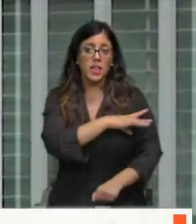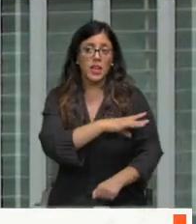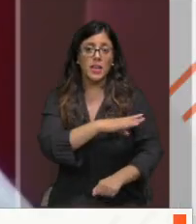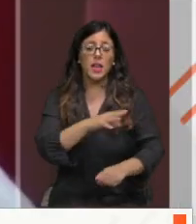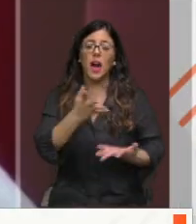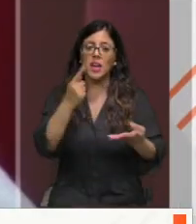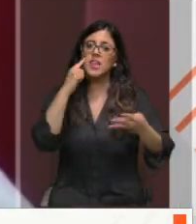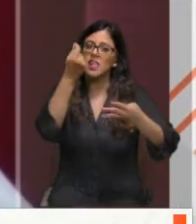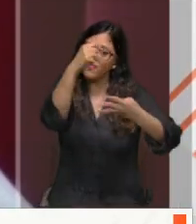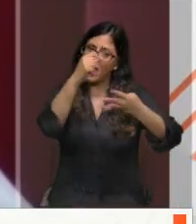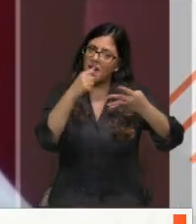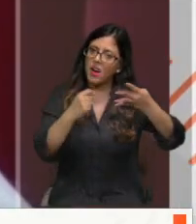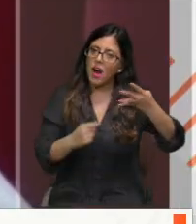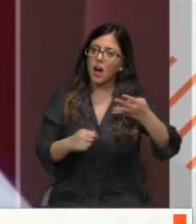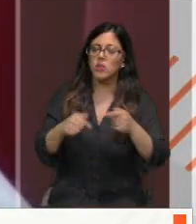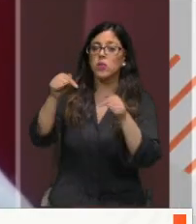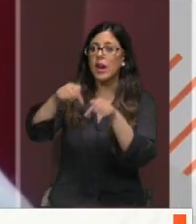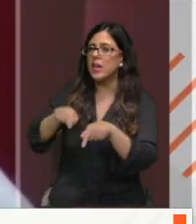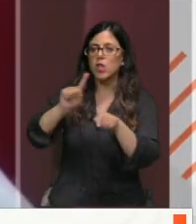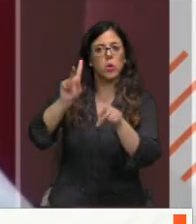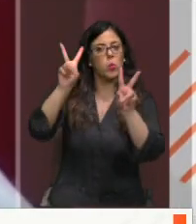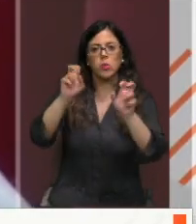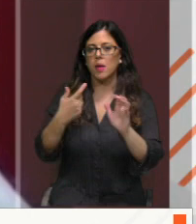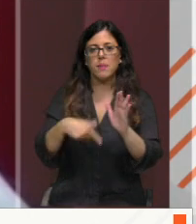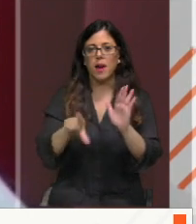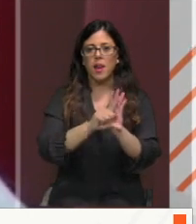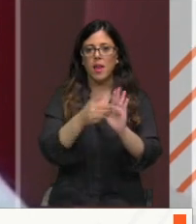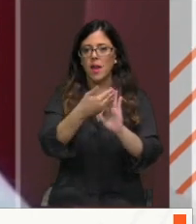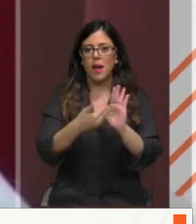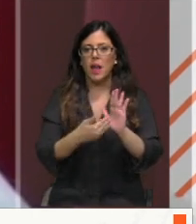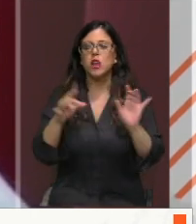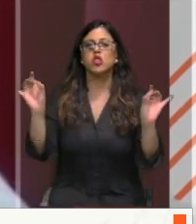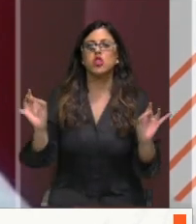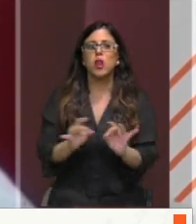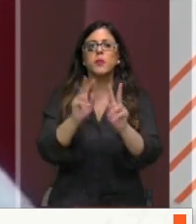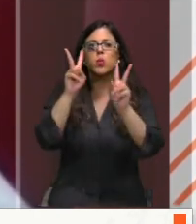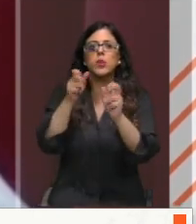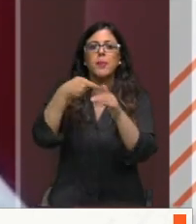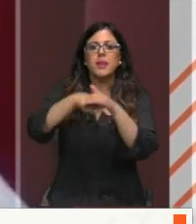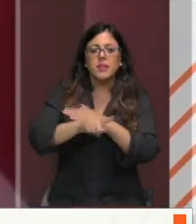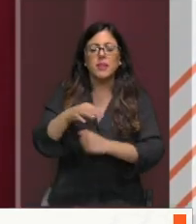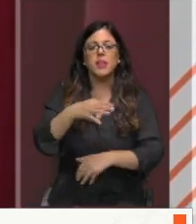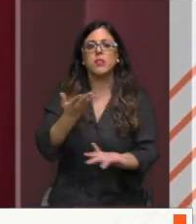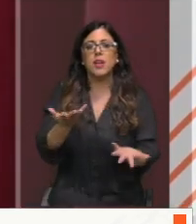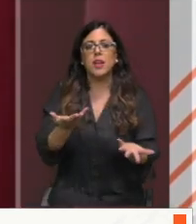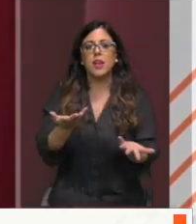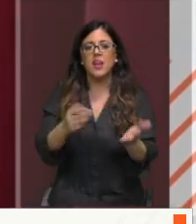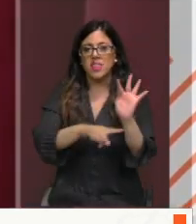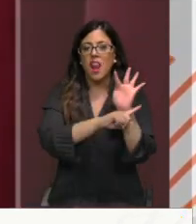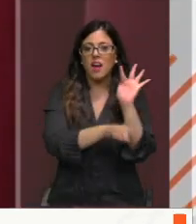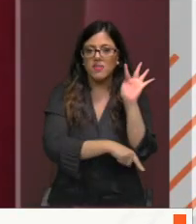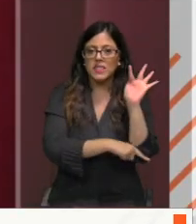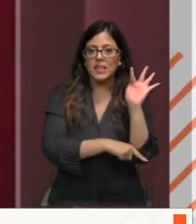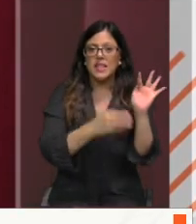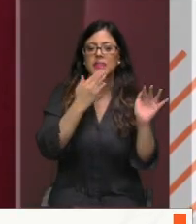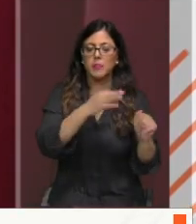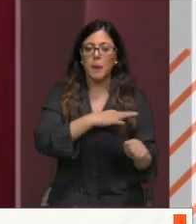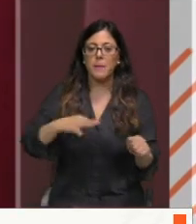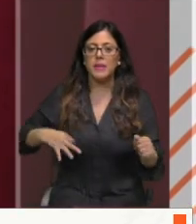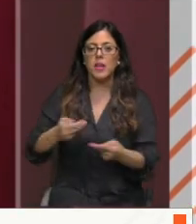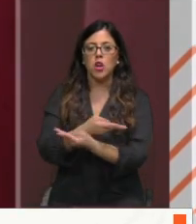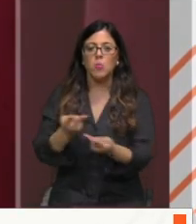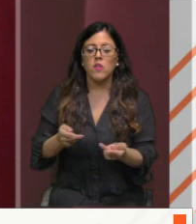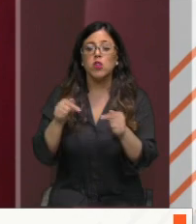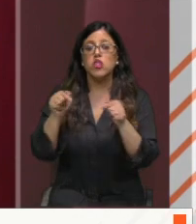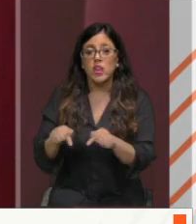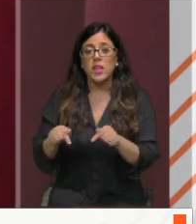a caso. No es un criterio legal, sino que es un lineamiento interno del Ministerio Público. Eso genera, por supuesto, la